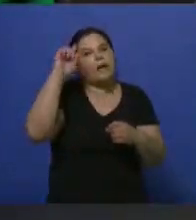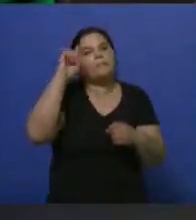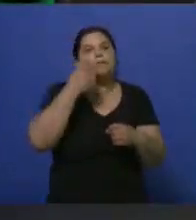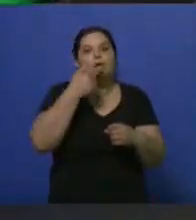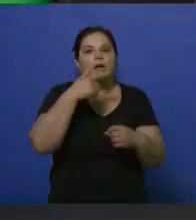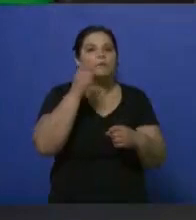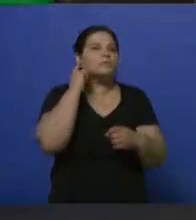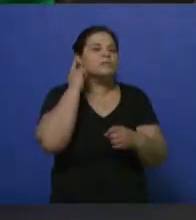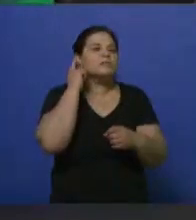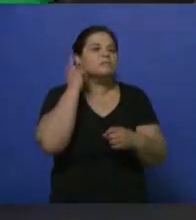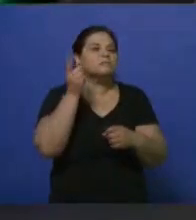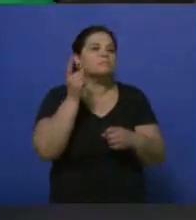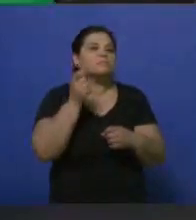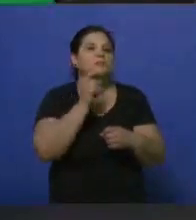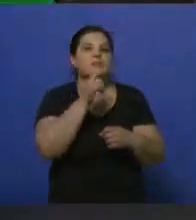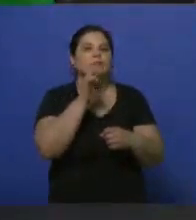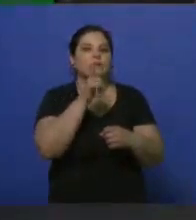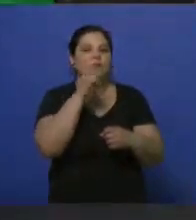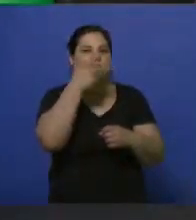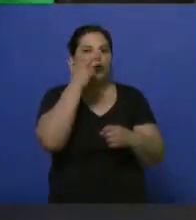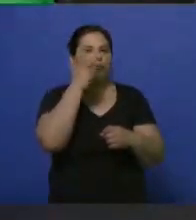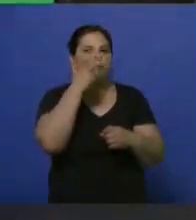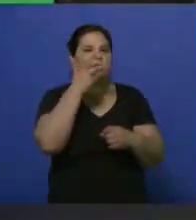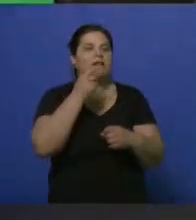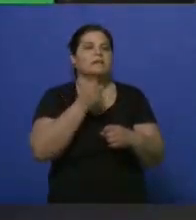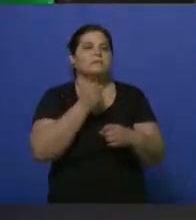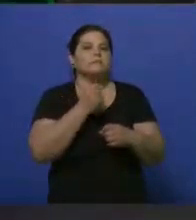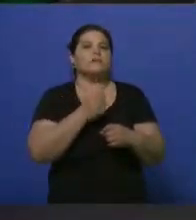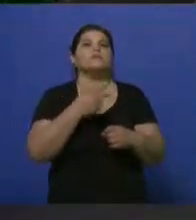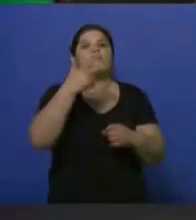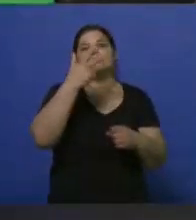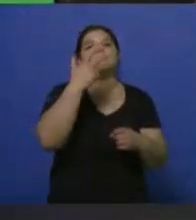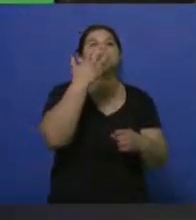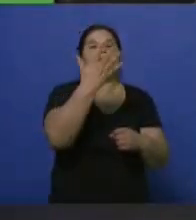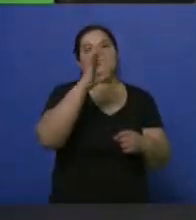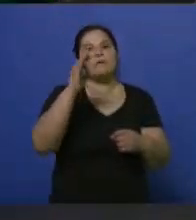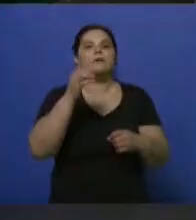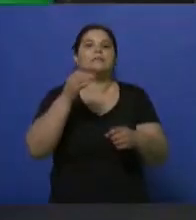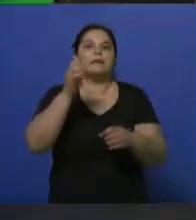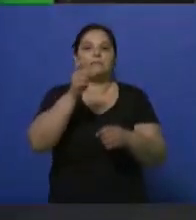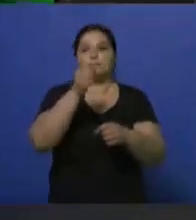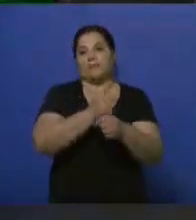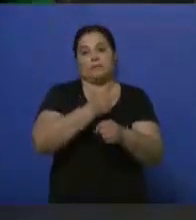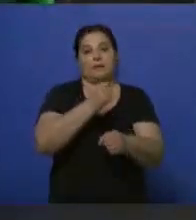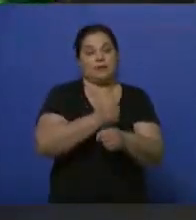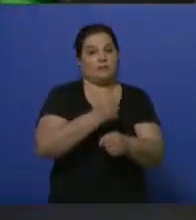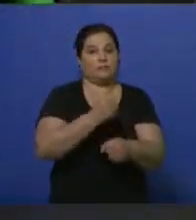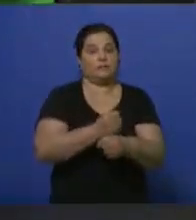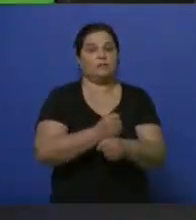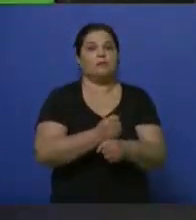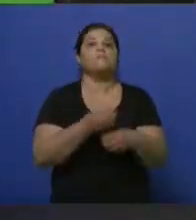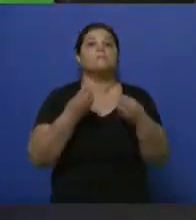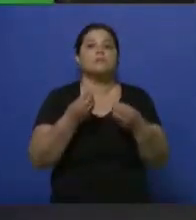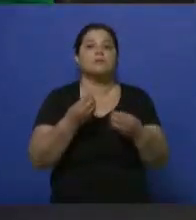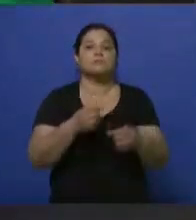en Hernando, un empresario que tiene 50 empleados. Y entonces me decía, Carlos, habitualmente de los 50